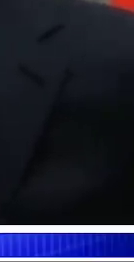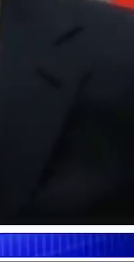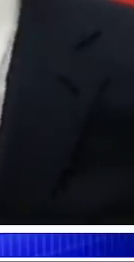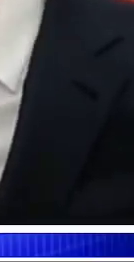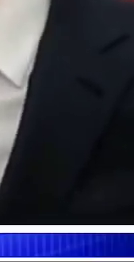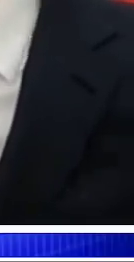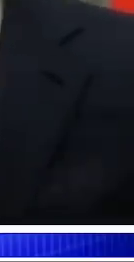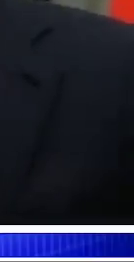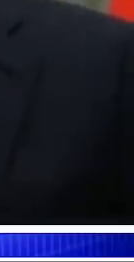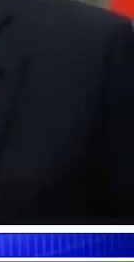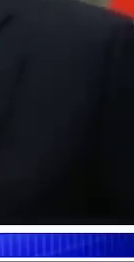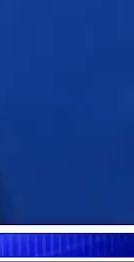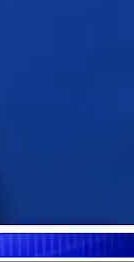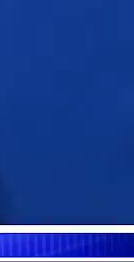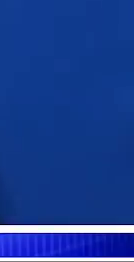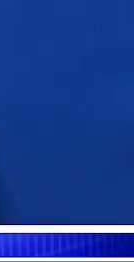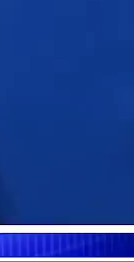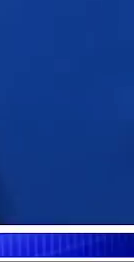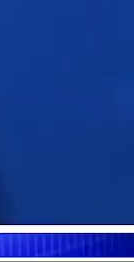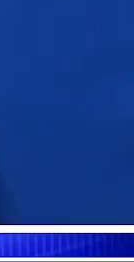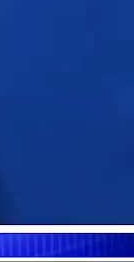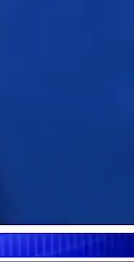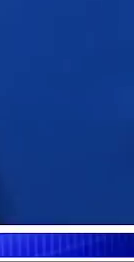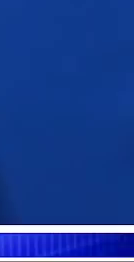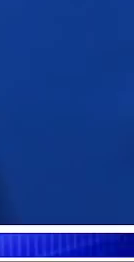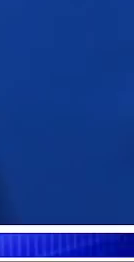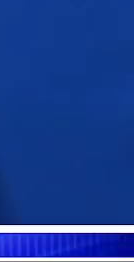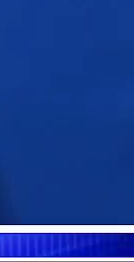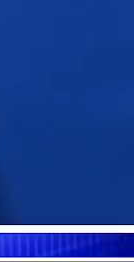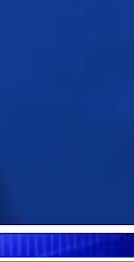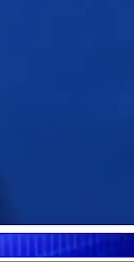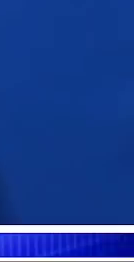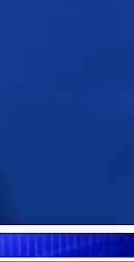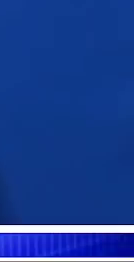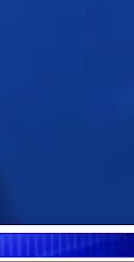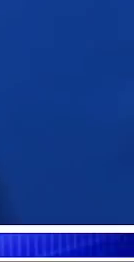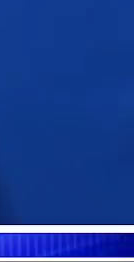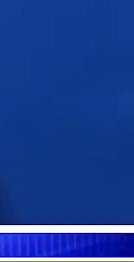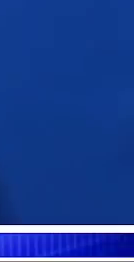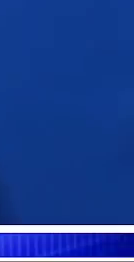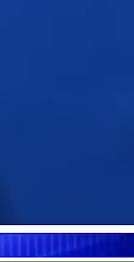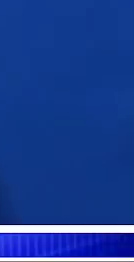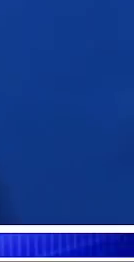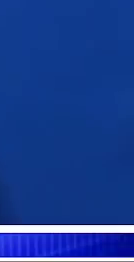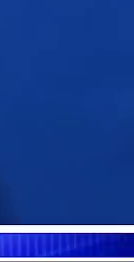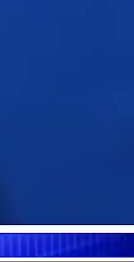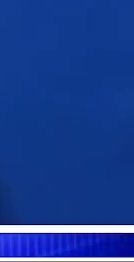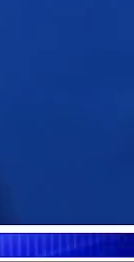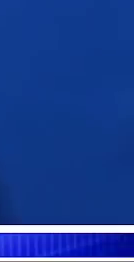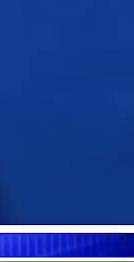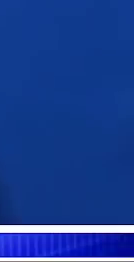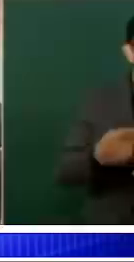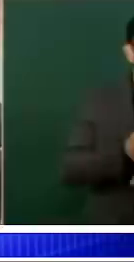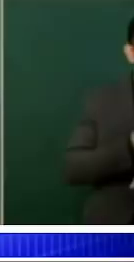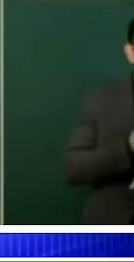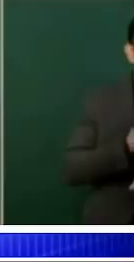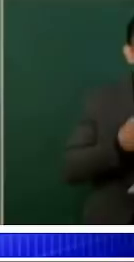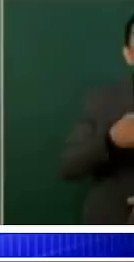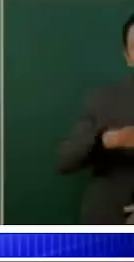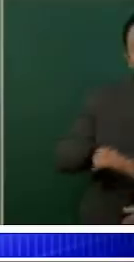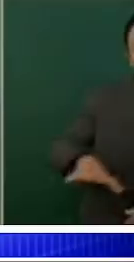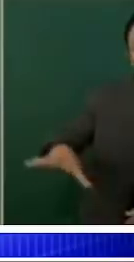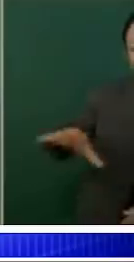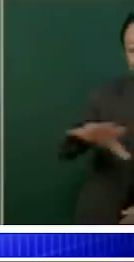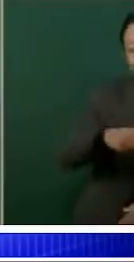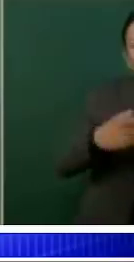informados Cuál es el origen de todo esto Incluso el presidente el presidente Obrador habló de esta situación de todo